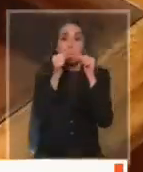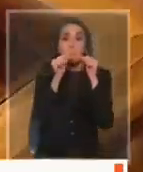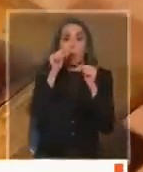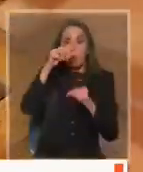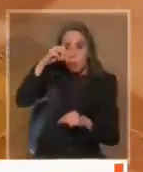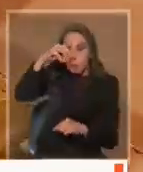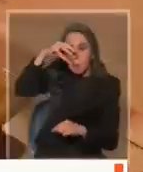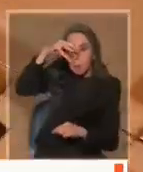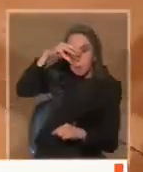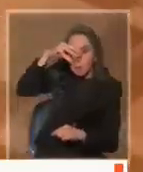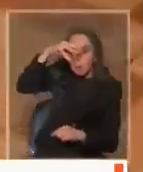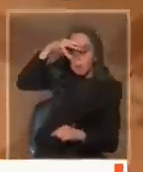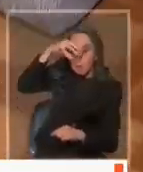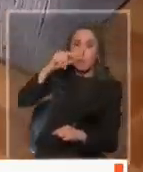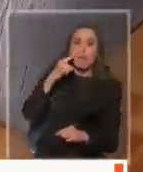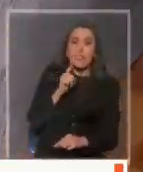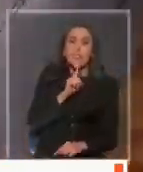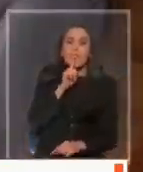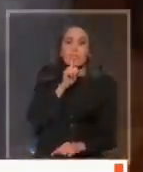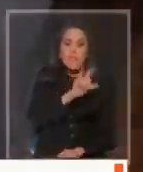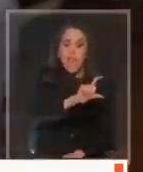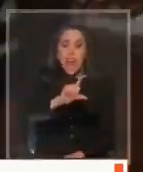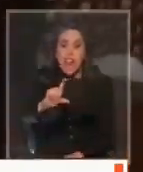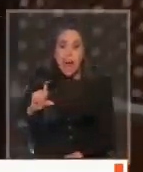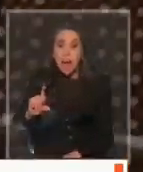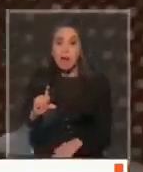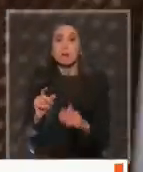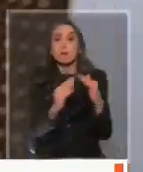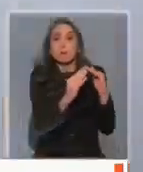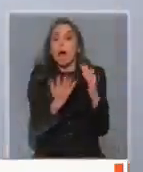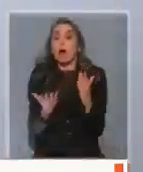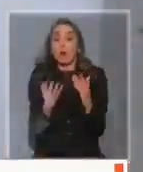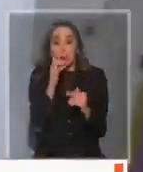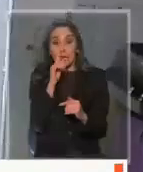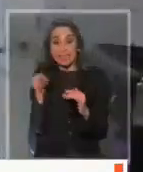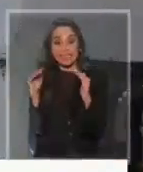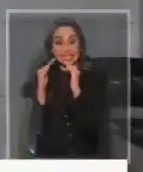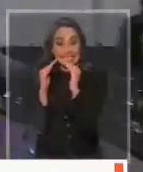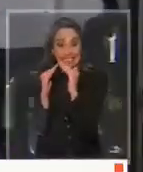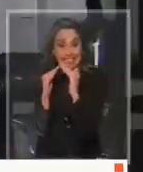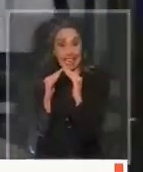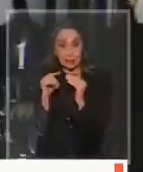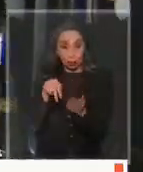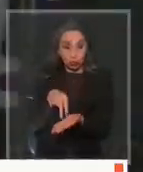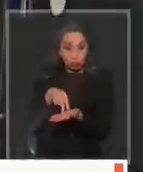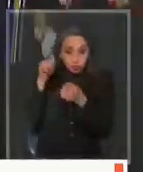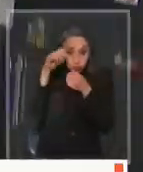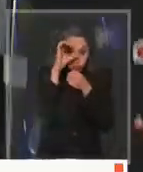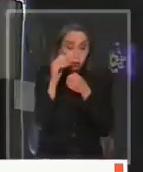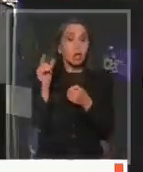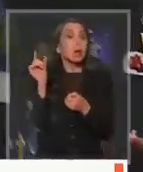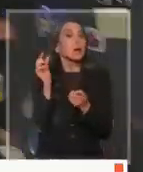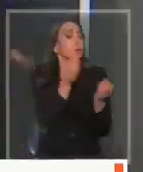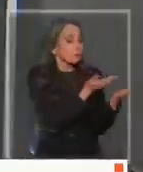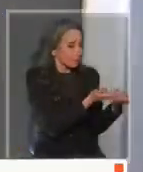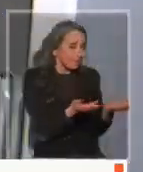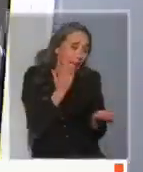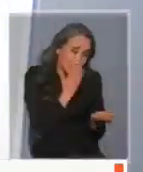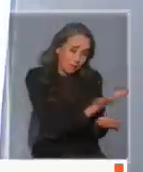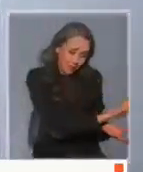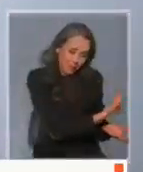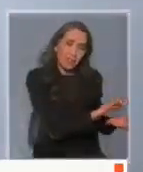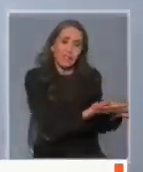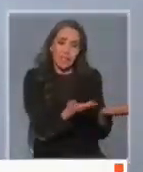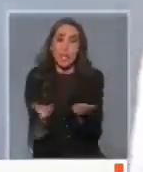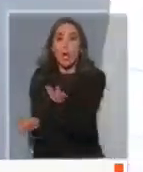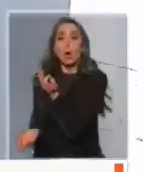apreciar que incluso con velas han tenido que mantenerse los vecinos, y en esta casa particularmente donde nos encontramos y nos han hecho pasar muy amablemente, los vecinos